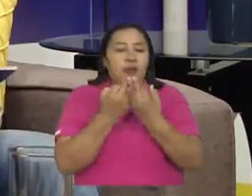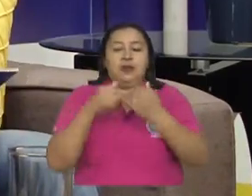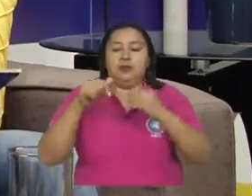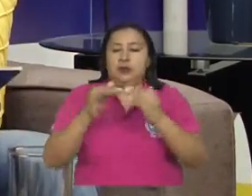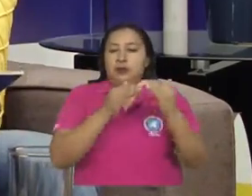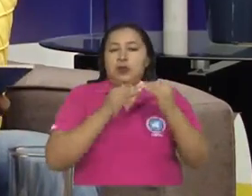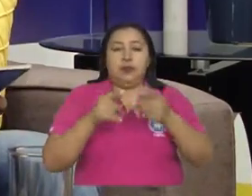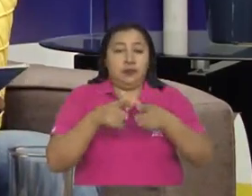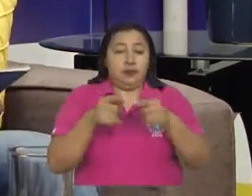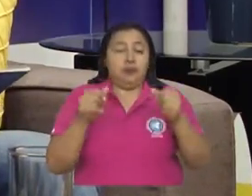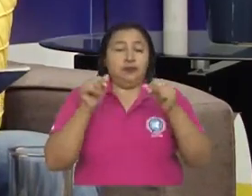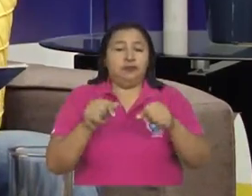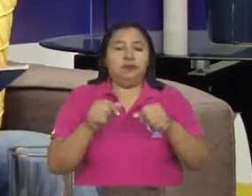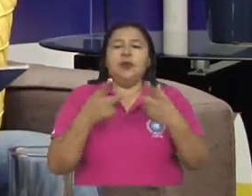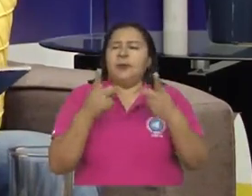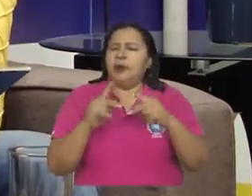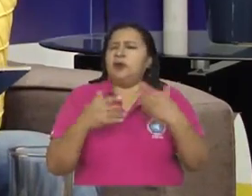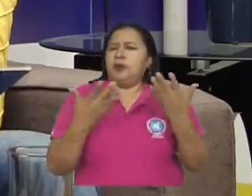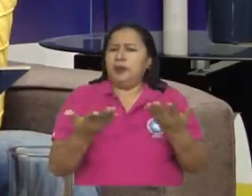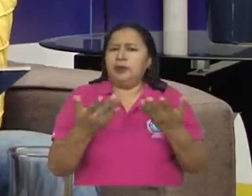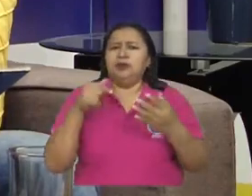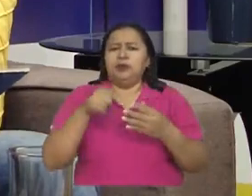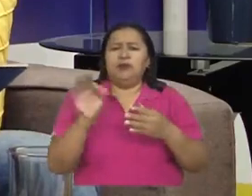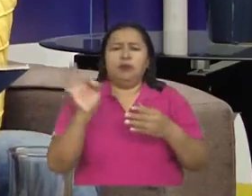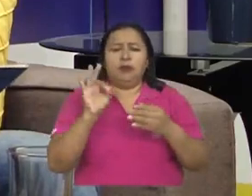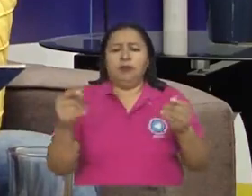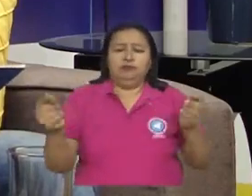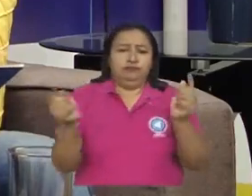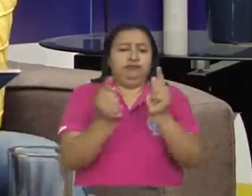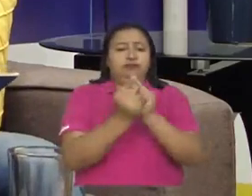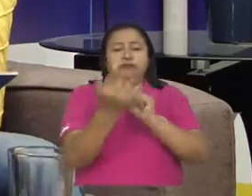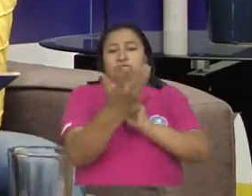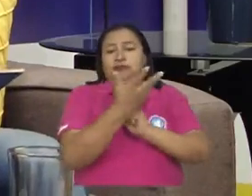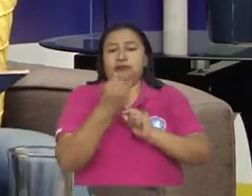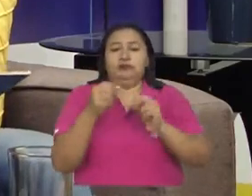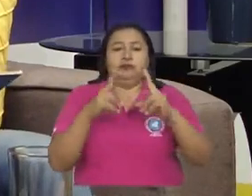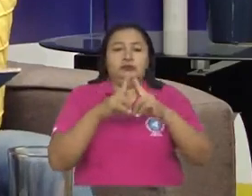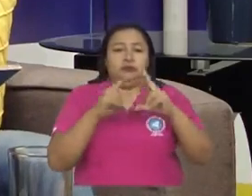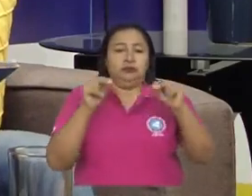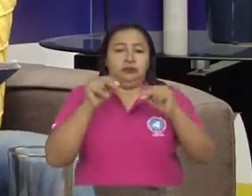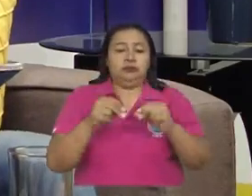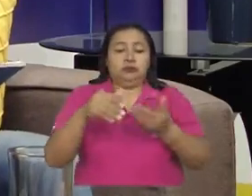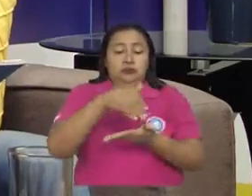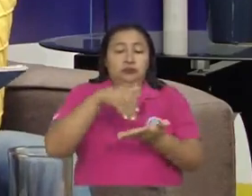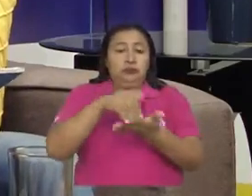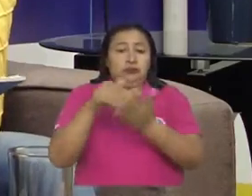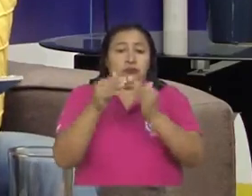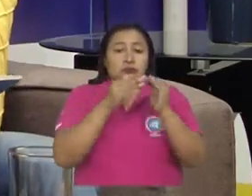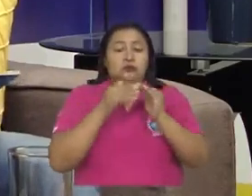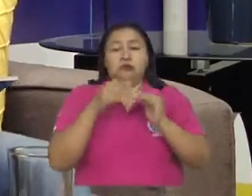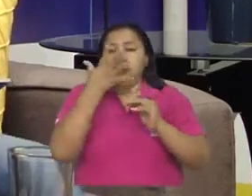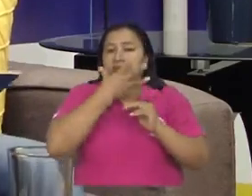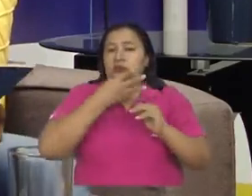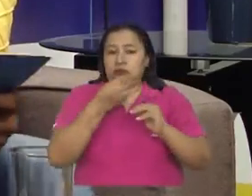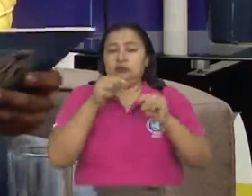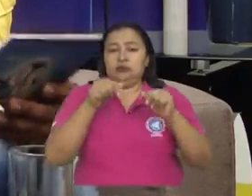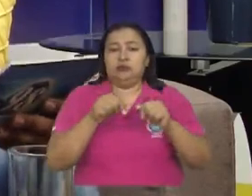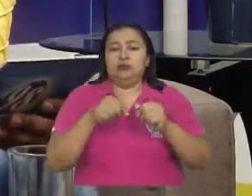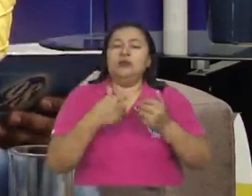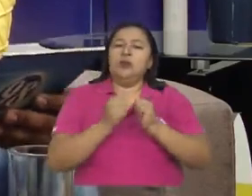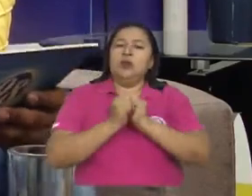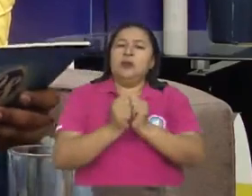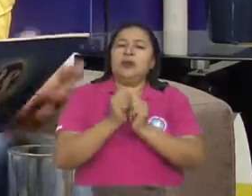pero también es ese punto de encuentro para todo el país, la capital, y una capital bonita, ¿no? También,